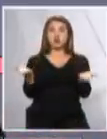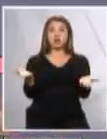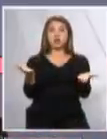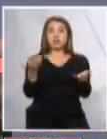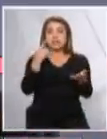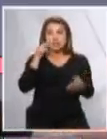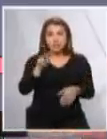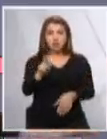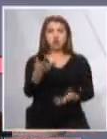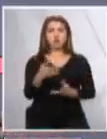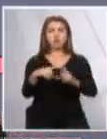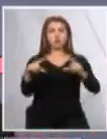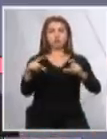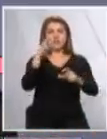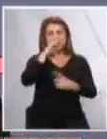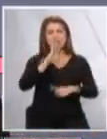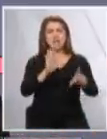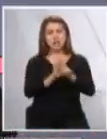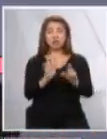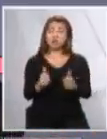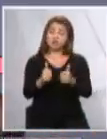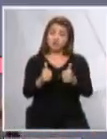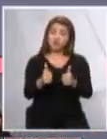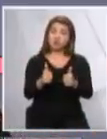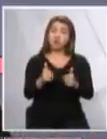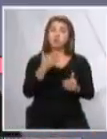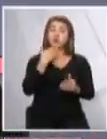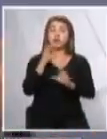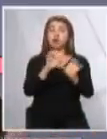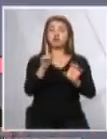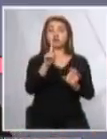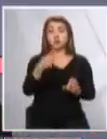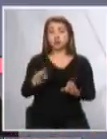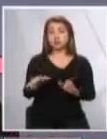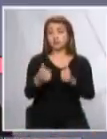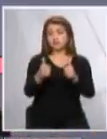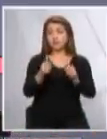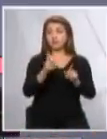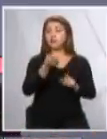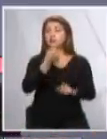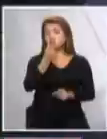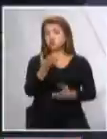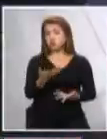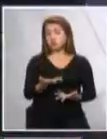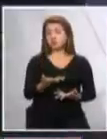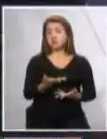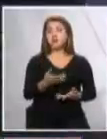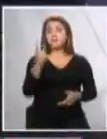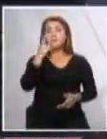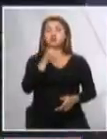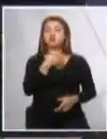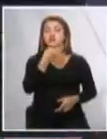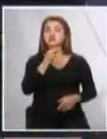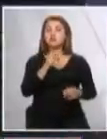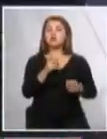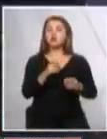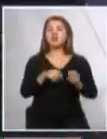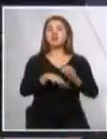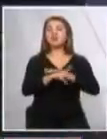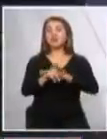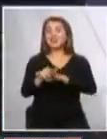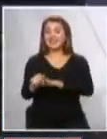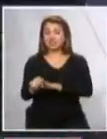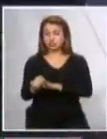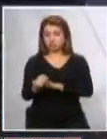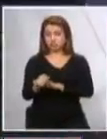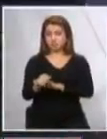embarrada porque dice, bueno, esto no es correcto. Y está bien que así sea, que cuando las cosas no son correctas, se denuncia y se castiga. Estaba hablando de cometer un delito, porque de lo que está,